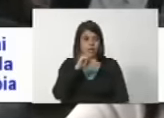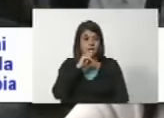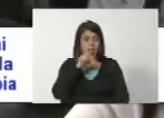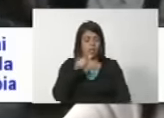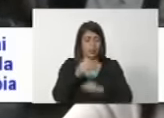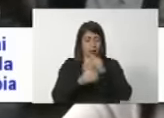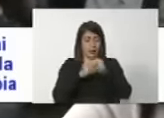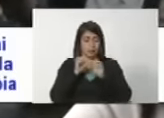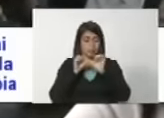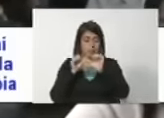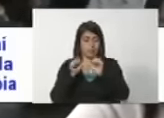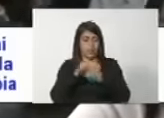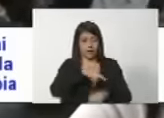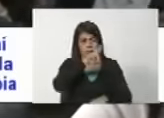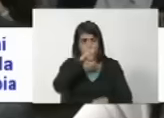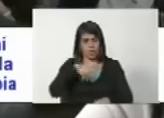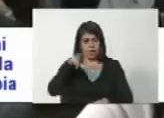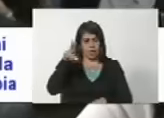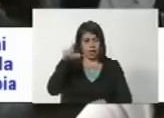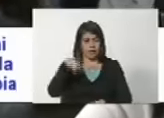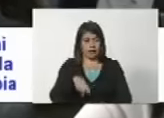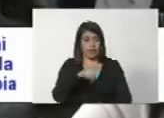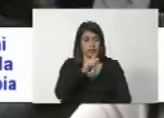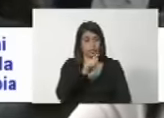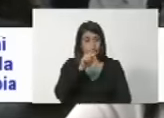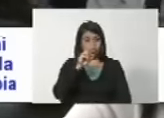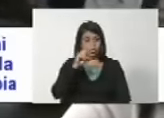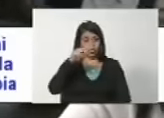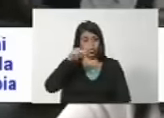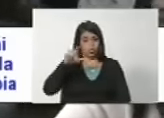con concurrencia en Nigeria y en Togolesa.